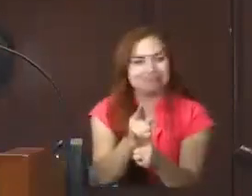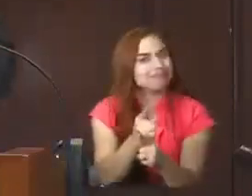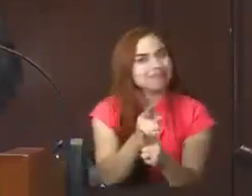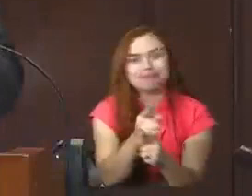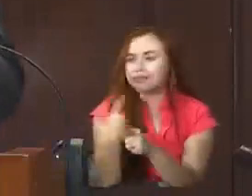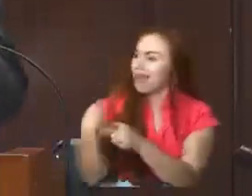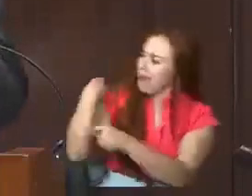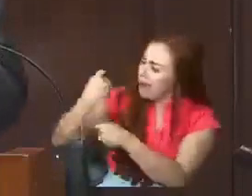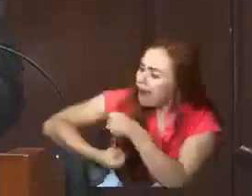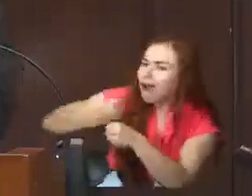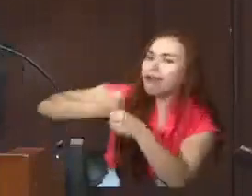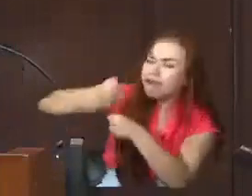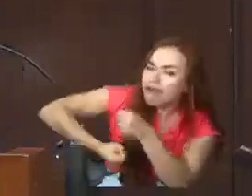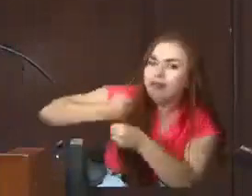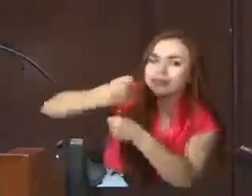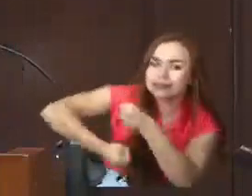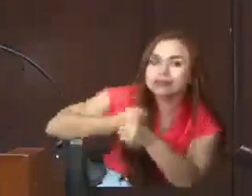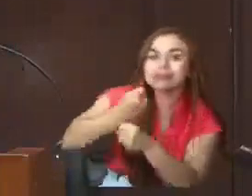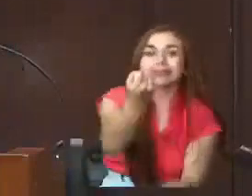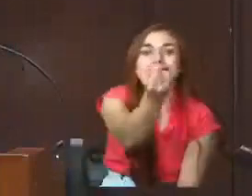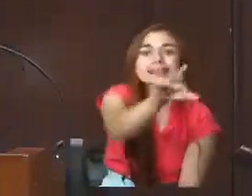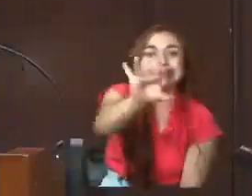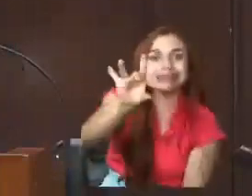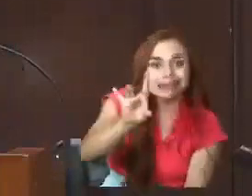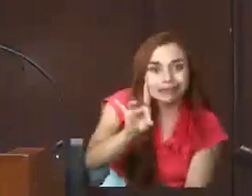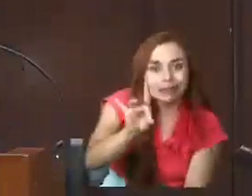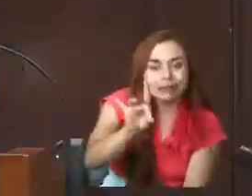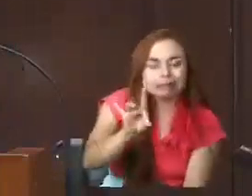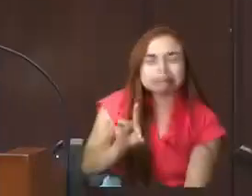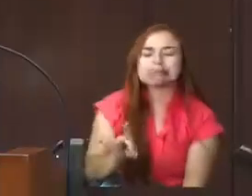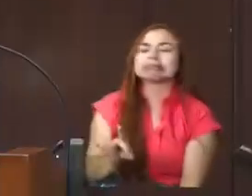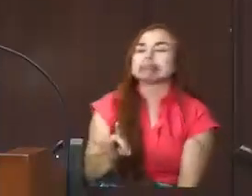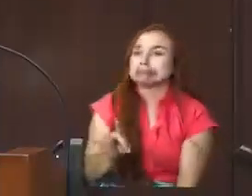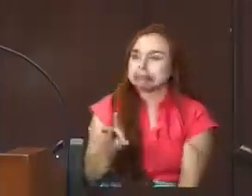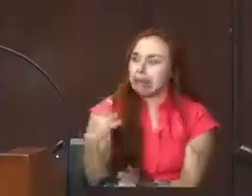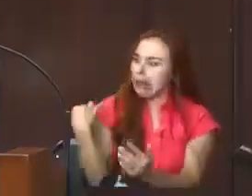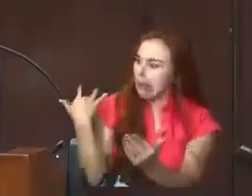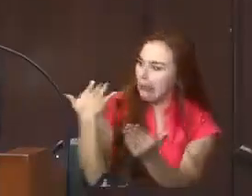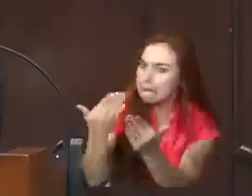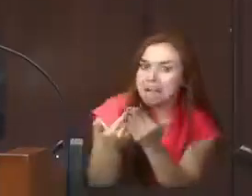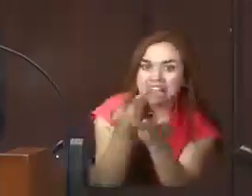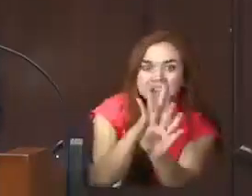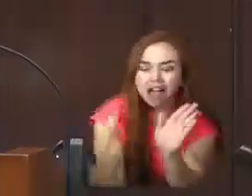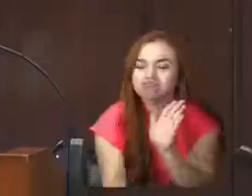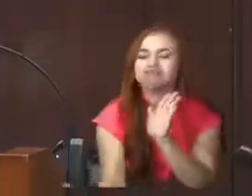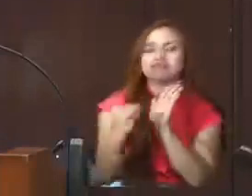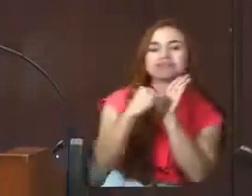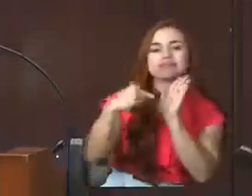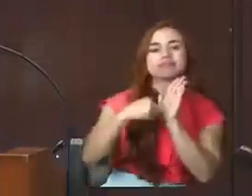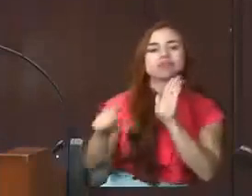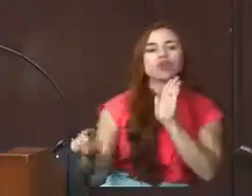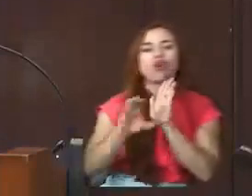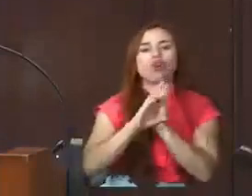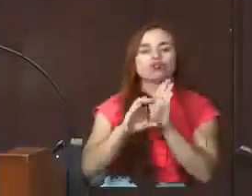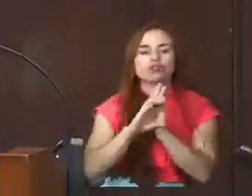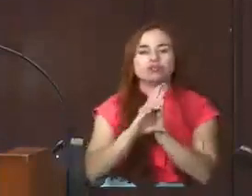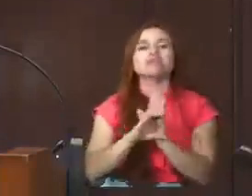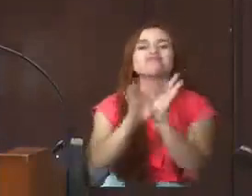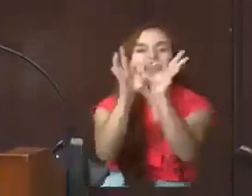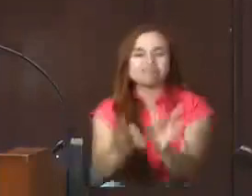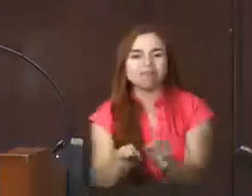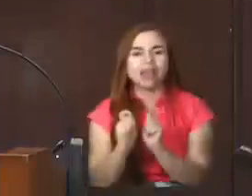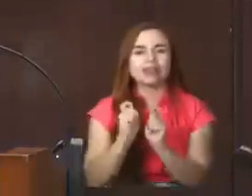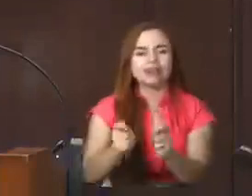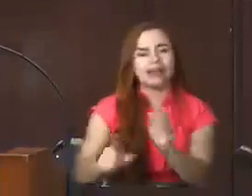18 años para que después de estar en la Constitución fuese una ley, y que se dio